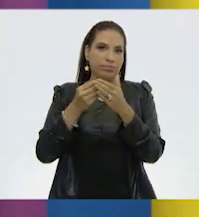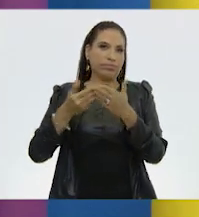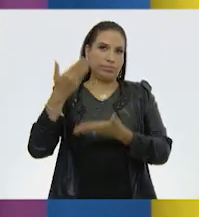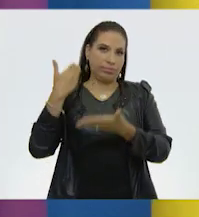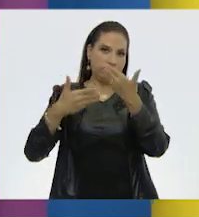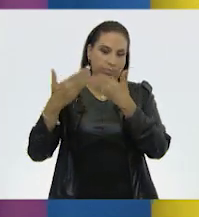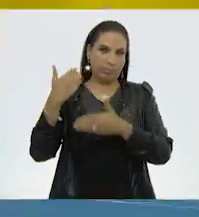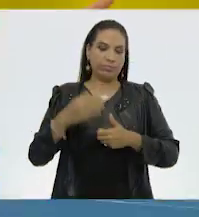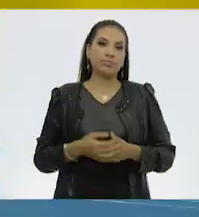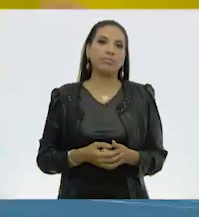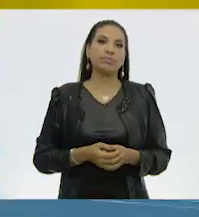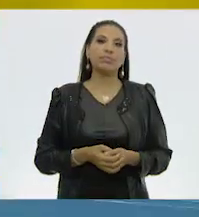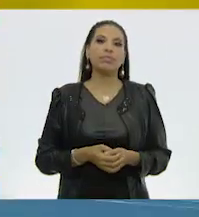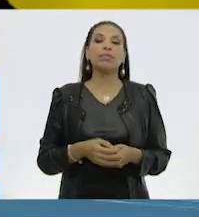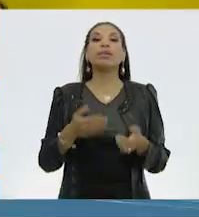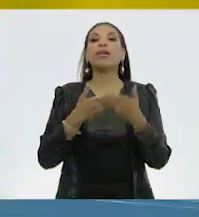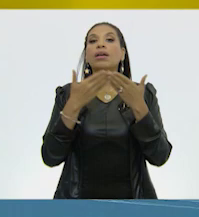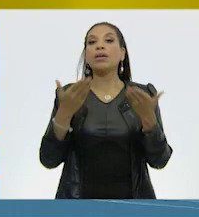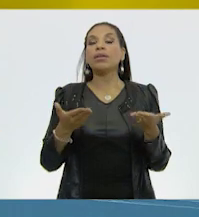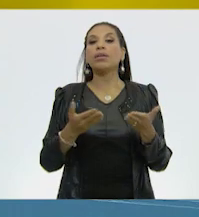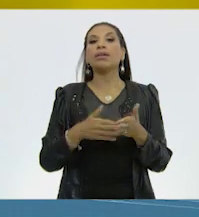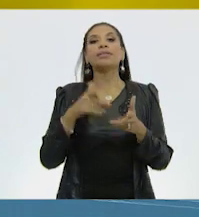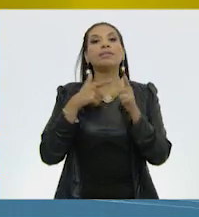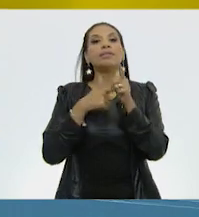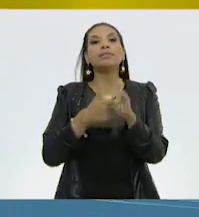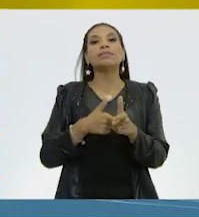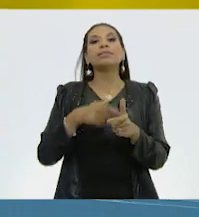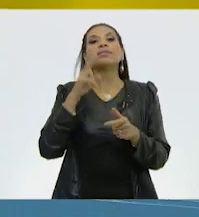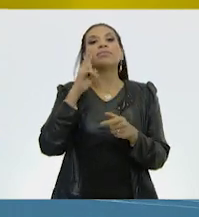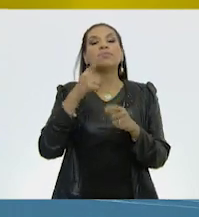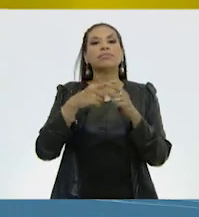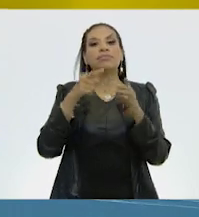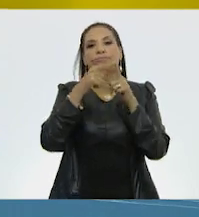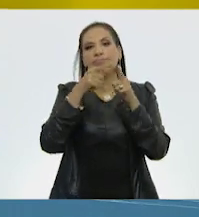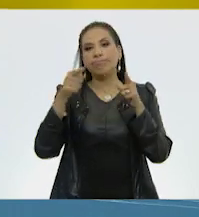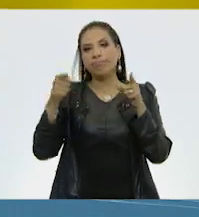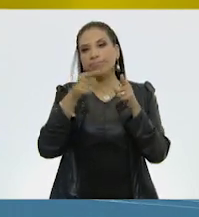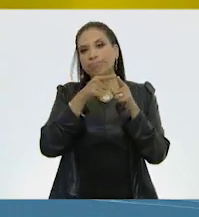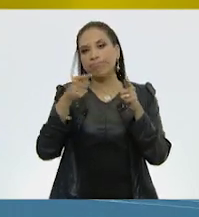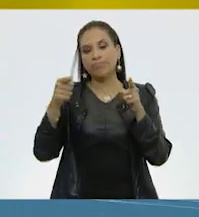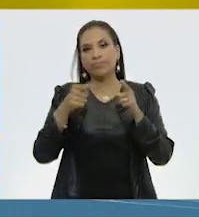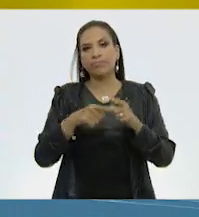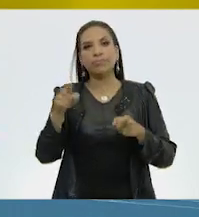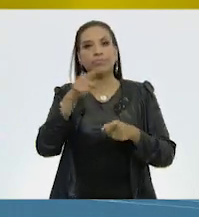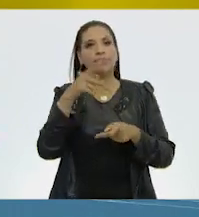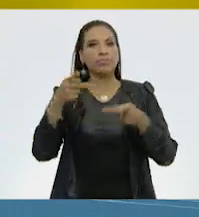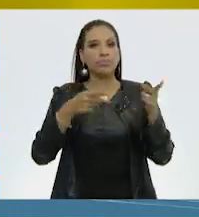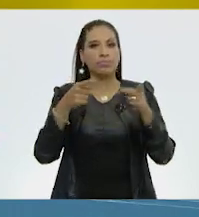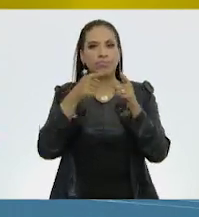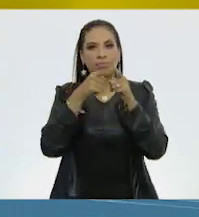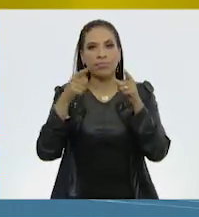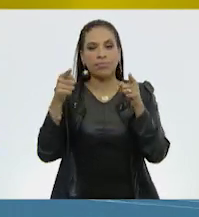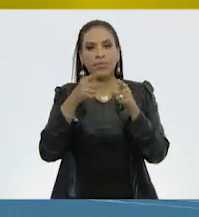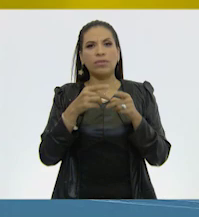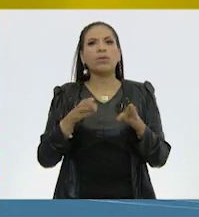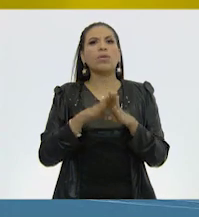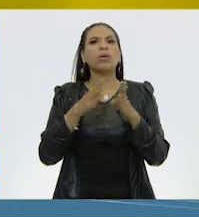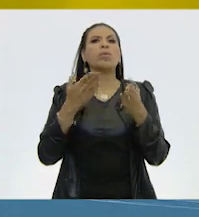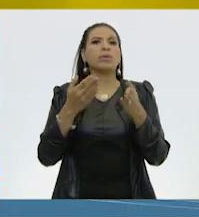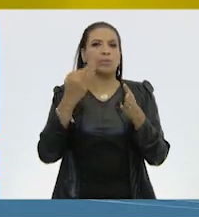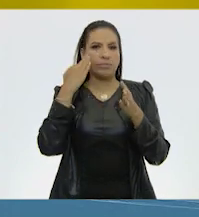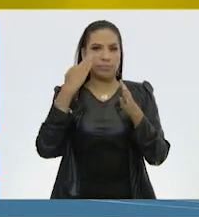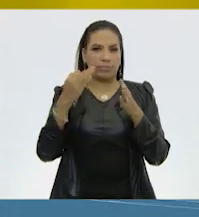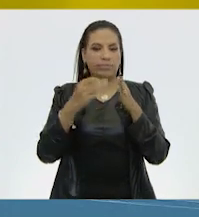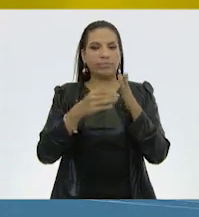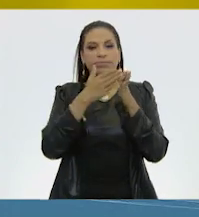anterior. Bueno, ahora sí, continuamos completando nuestra línea del tiempo. Preparen la línea del tiempo que hemos estado usando